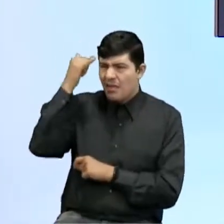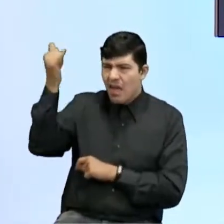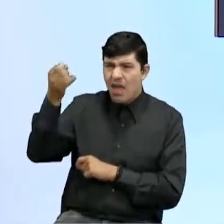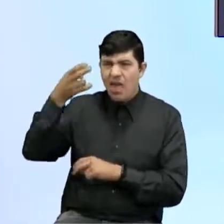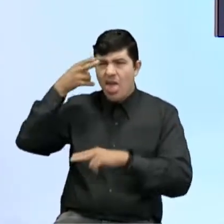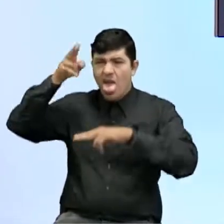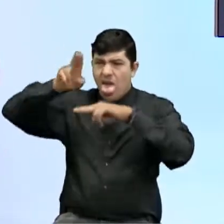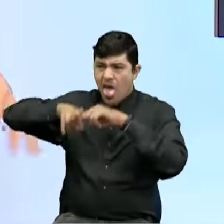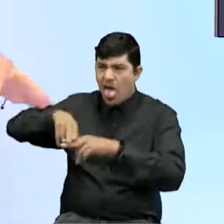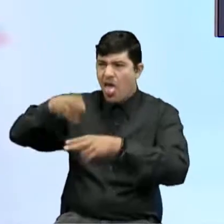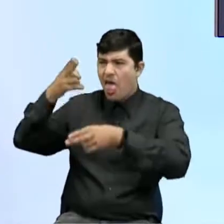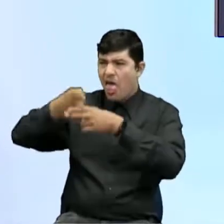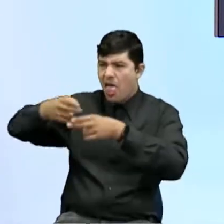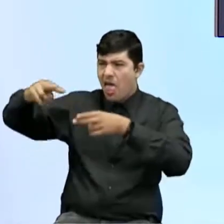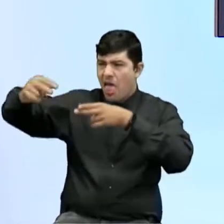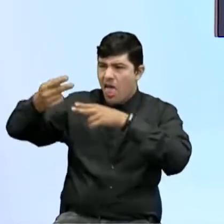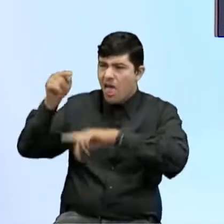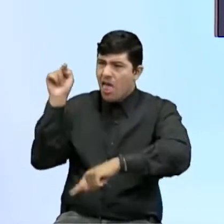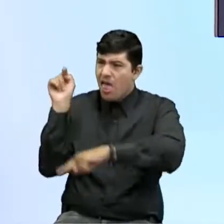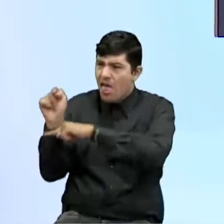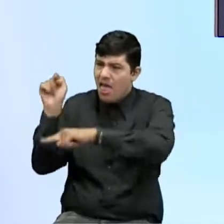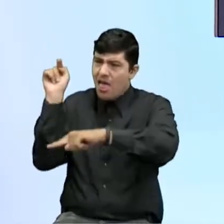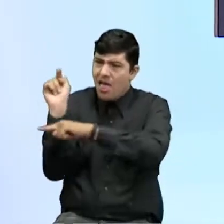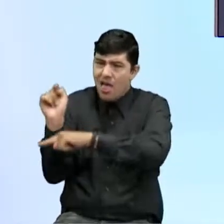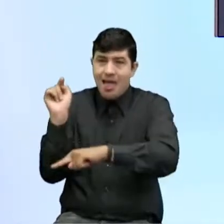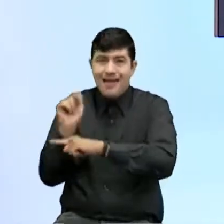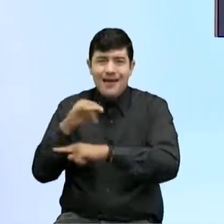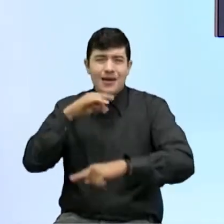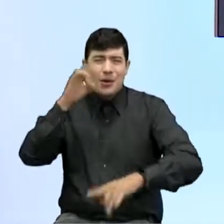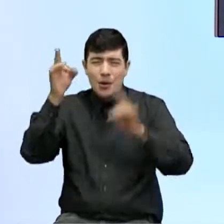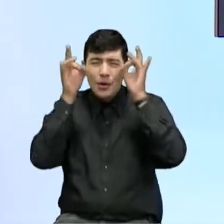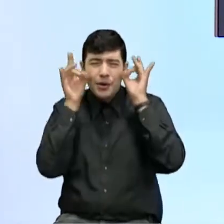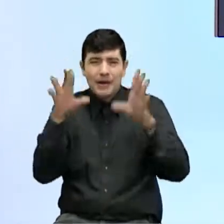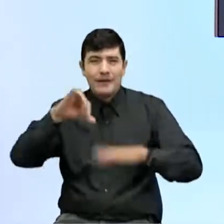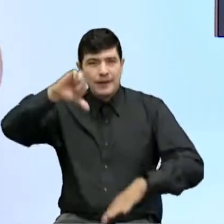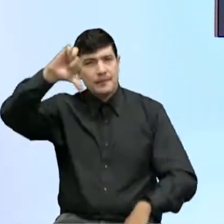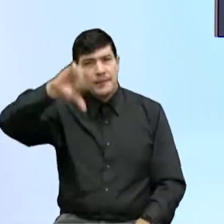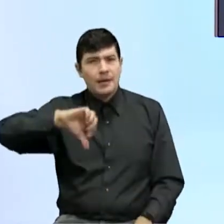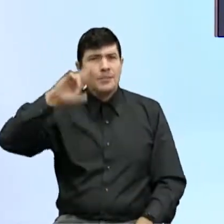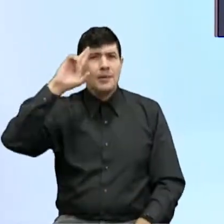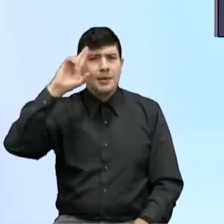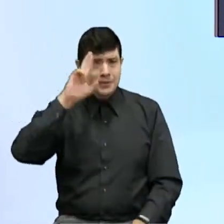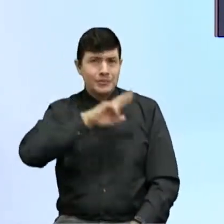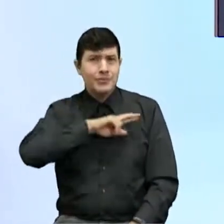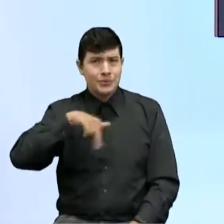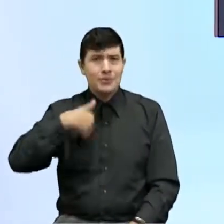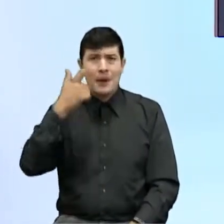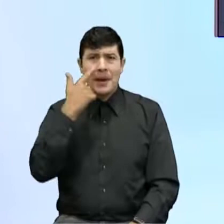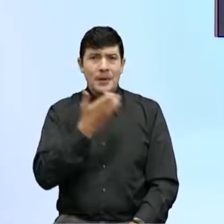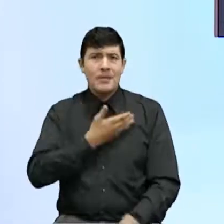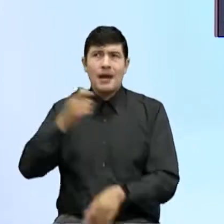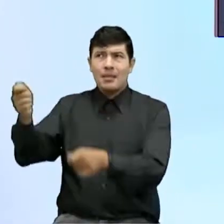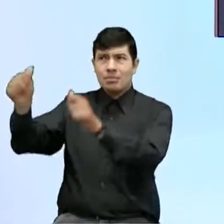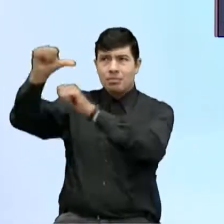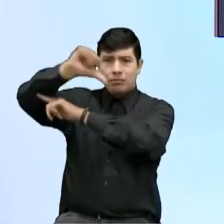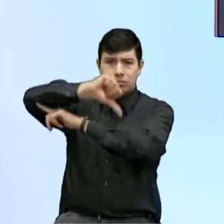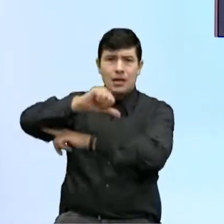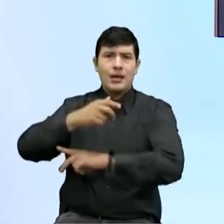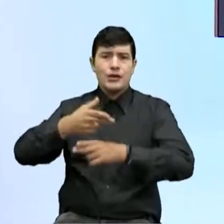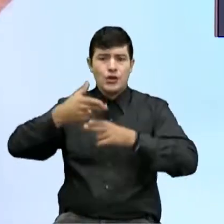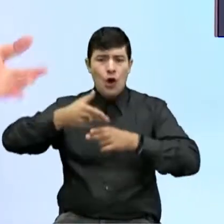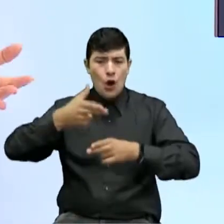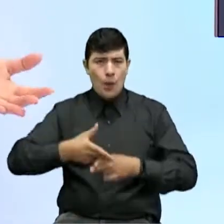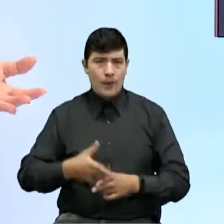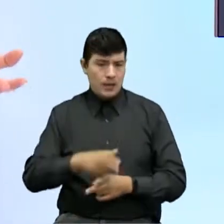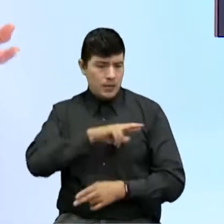de apodos y de sobrenombres ahí horribles, que eso está muy mal. Para eso a cada uno nos dieron un nombre y de hecho hace parte